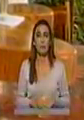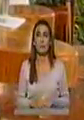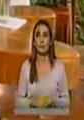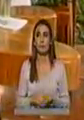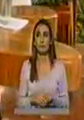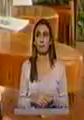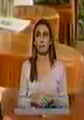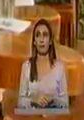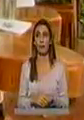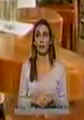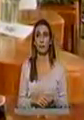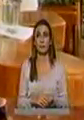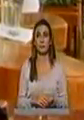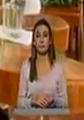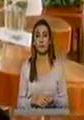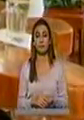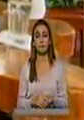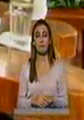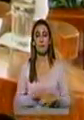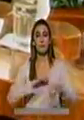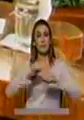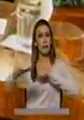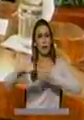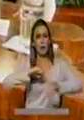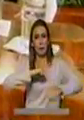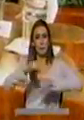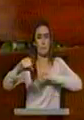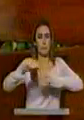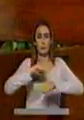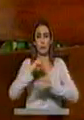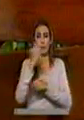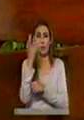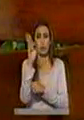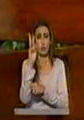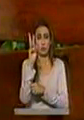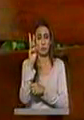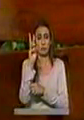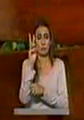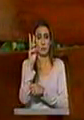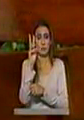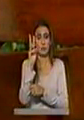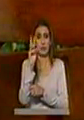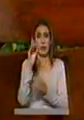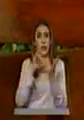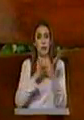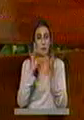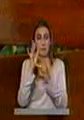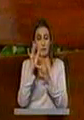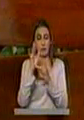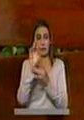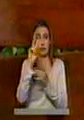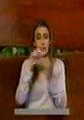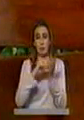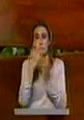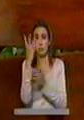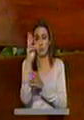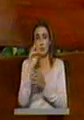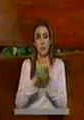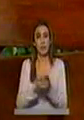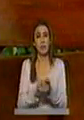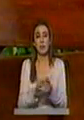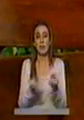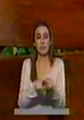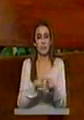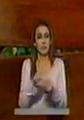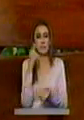Bueno, el evento del 16 de abril de 2016 sin duda puso a prueba las capacidades de los manabitas, sobre todo